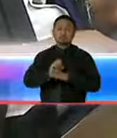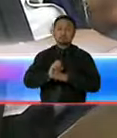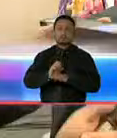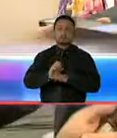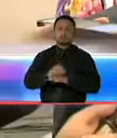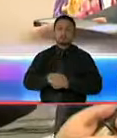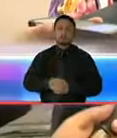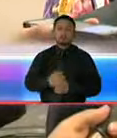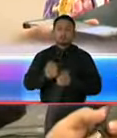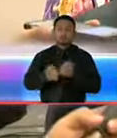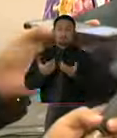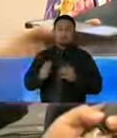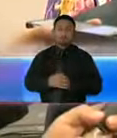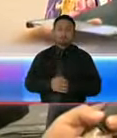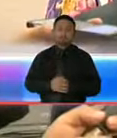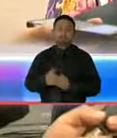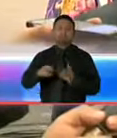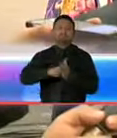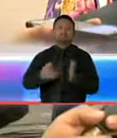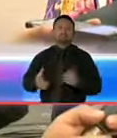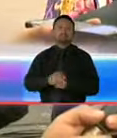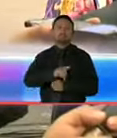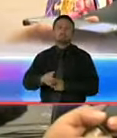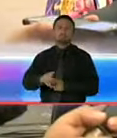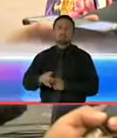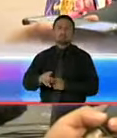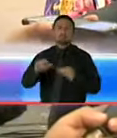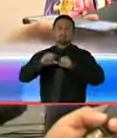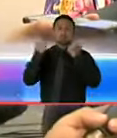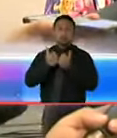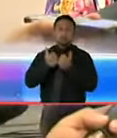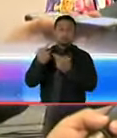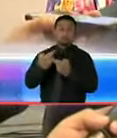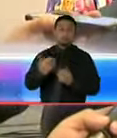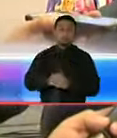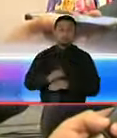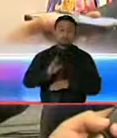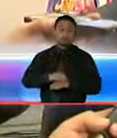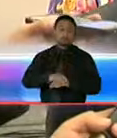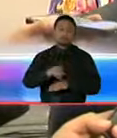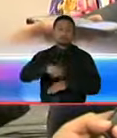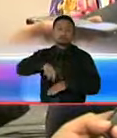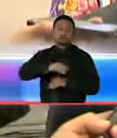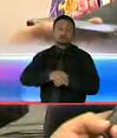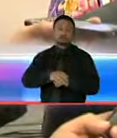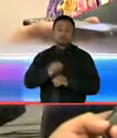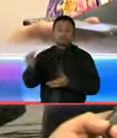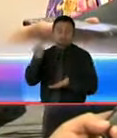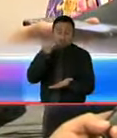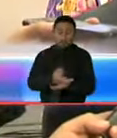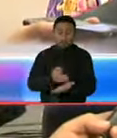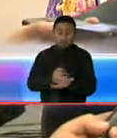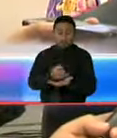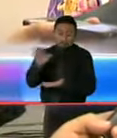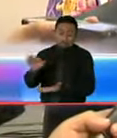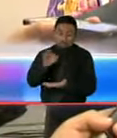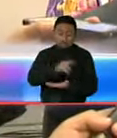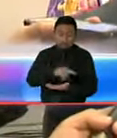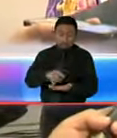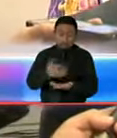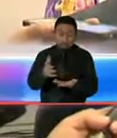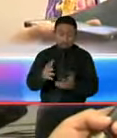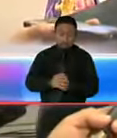internacionales. El procurador tiene que responder ante la Asamblea precisamente por el hecho de que no estuvo allí uno de sus delegados en la